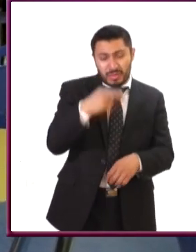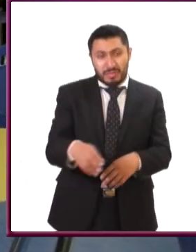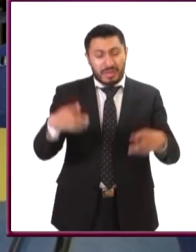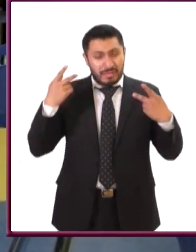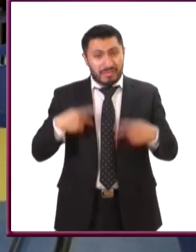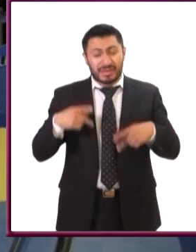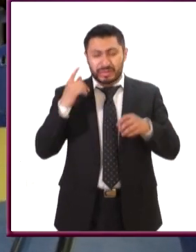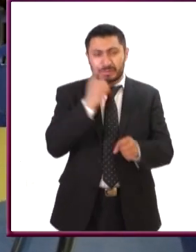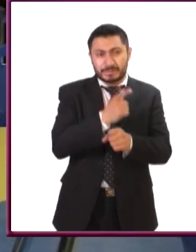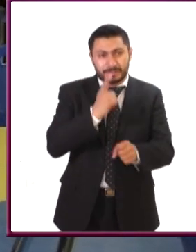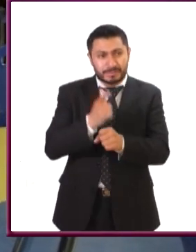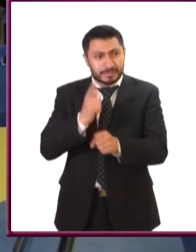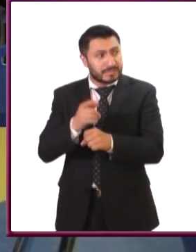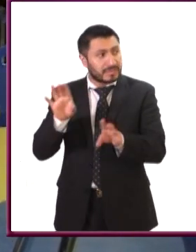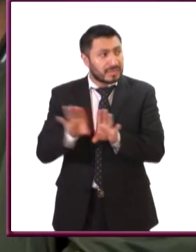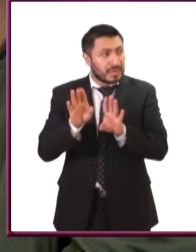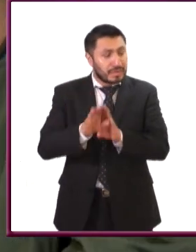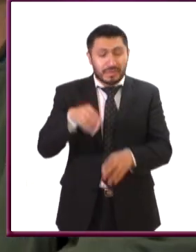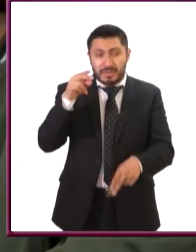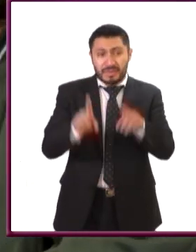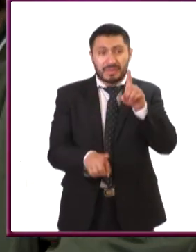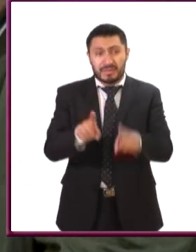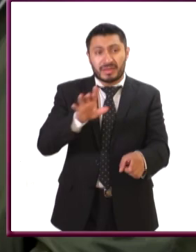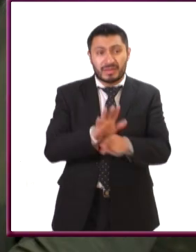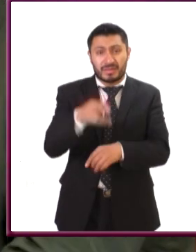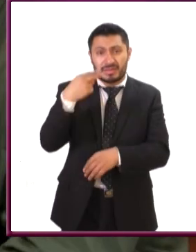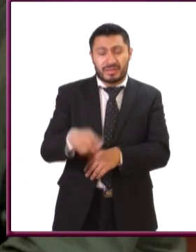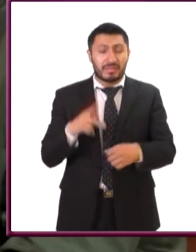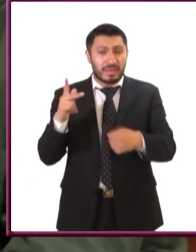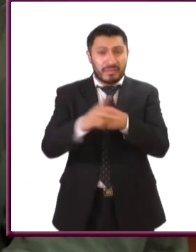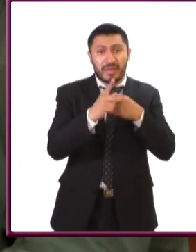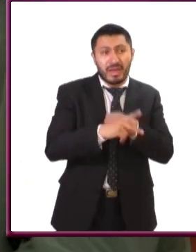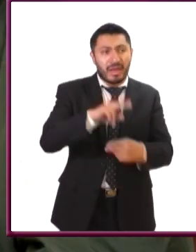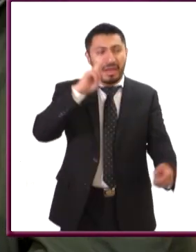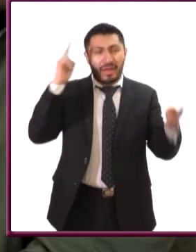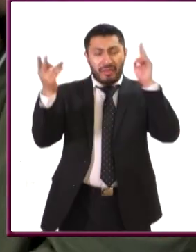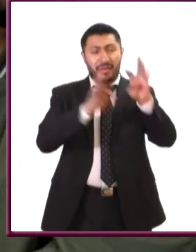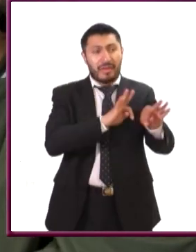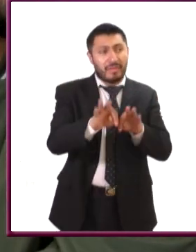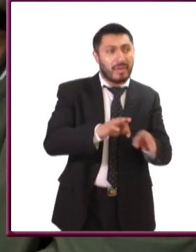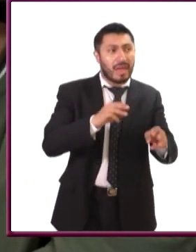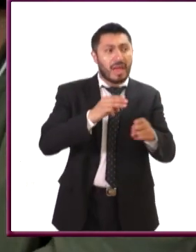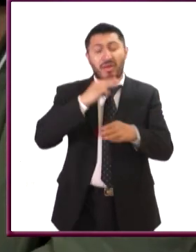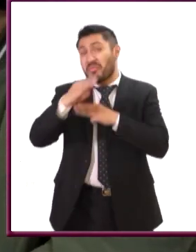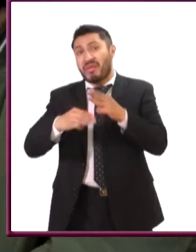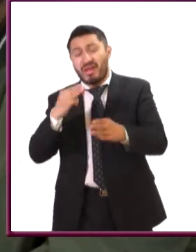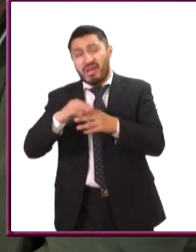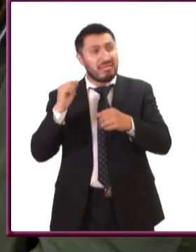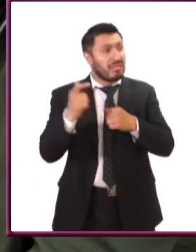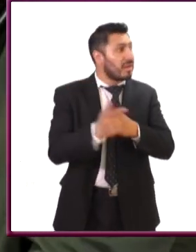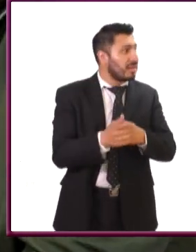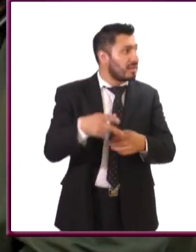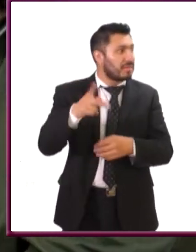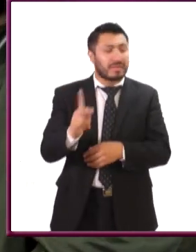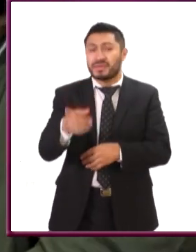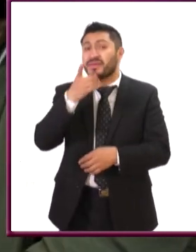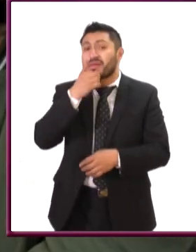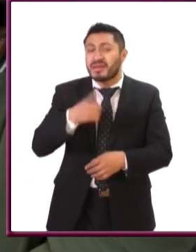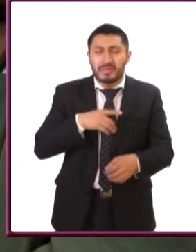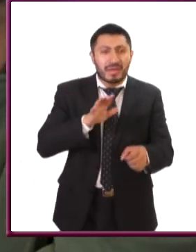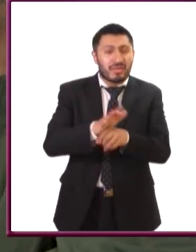los pone la gente que los descubre y pues se inspiran en el nombre de su país, la universidad en la que trabajan, en planetas,